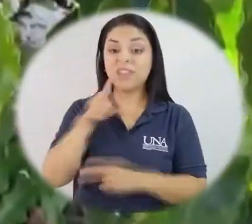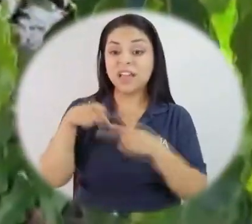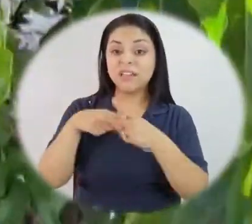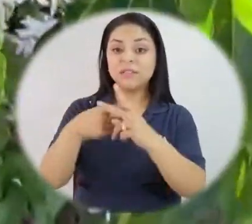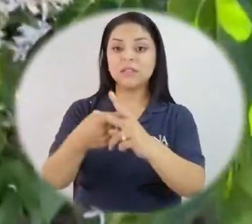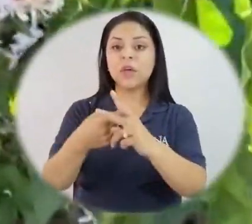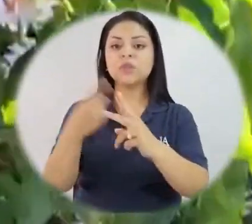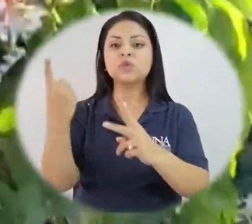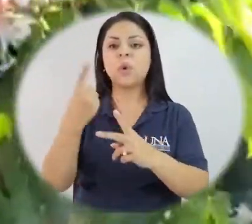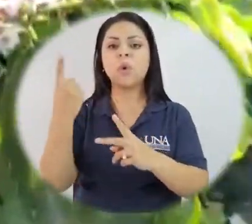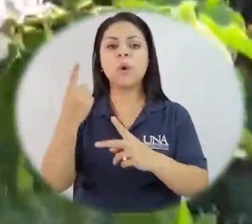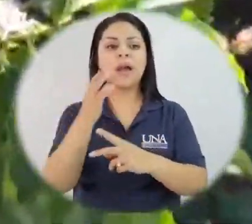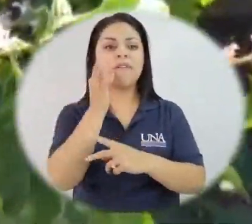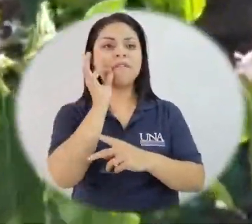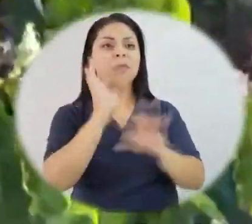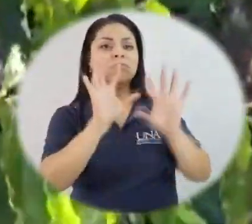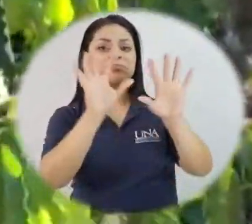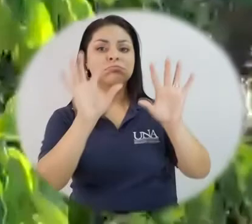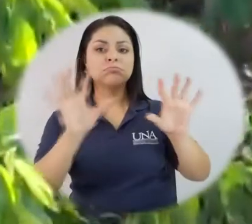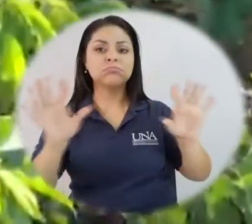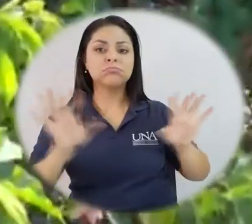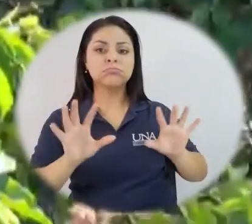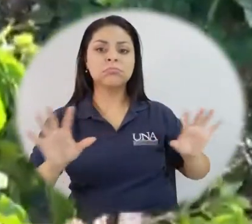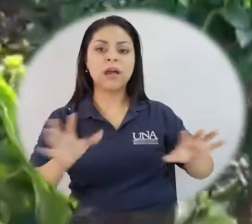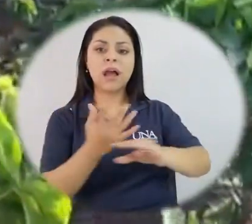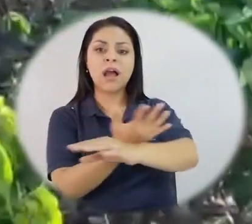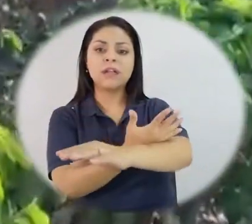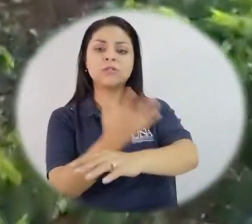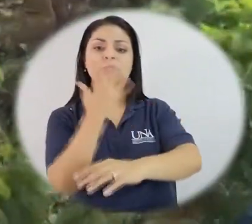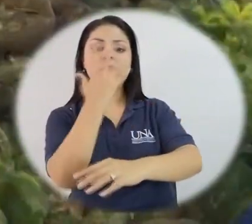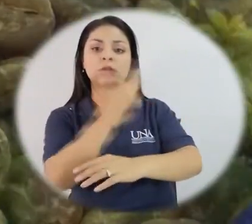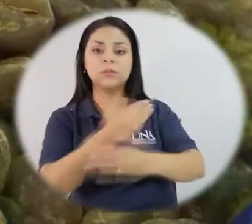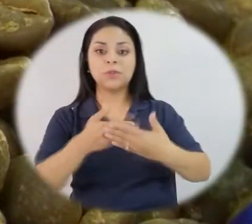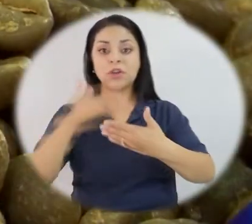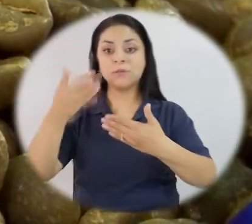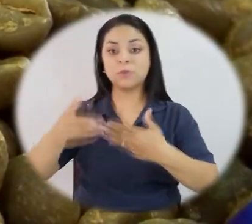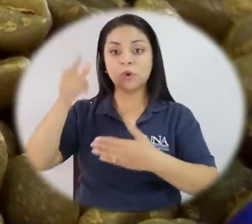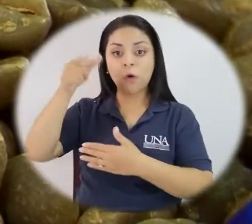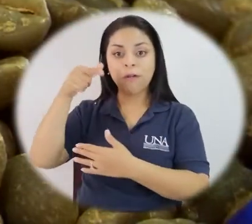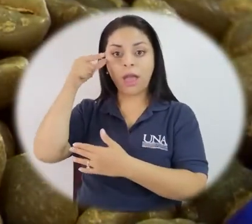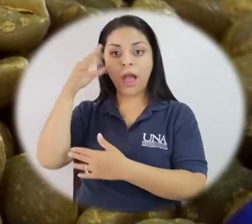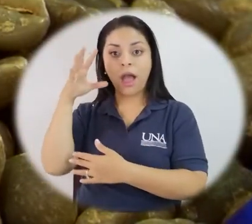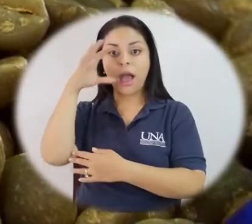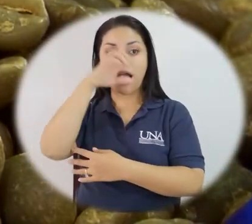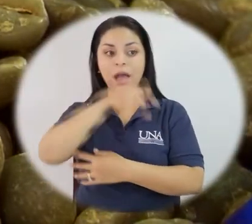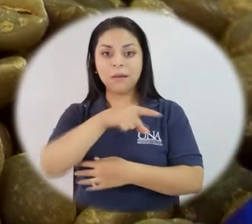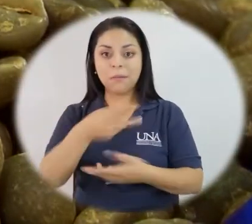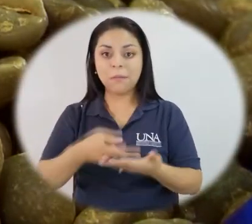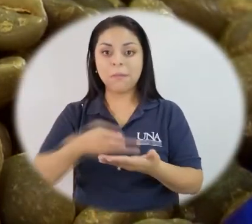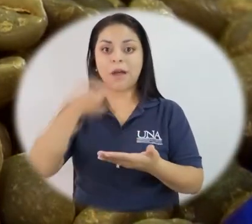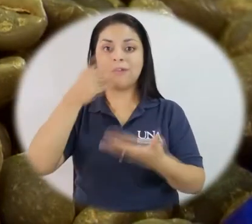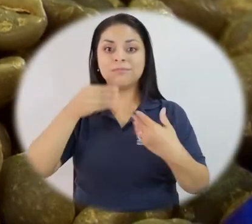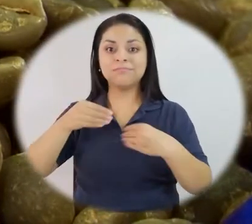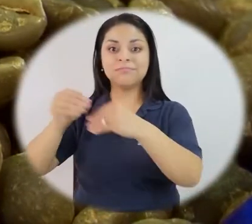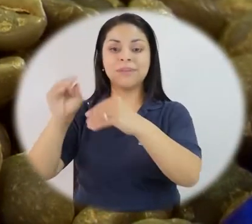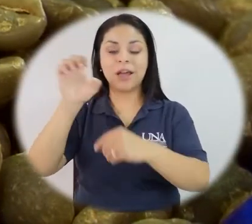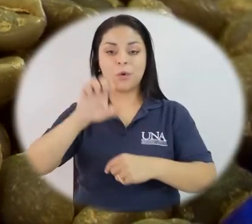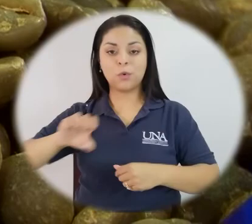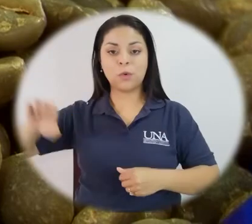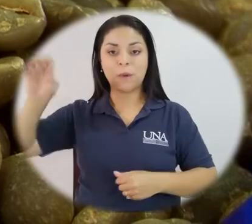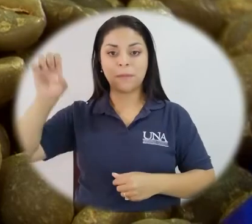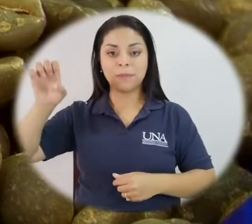era una planta que decoraba los jardines, pero poco después los gobiernos se enteraron de su valor comercial en